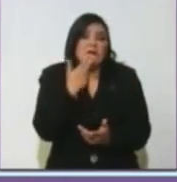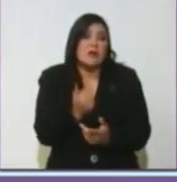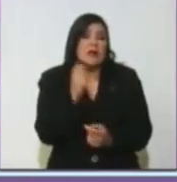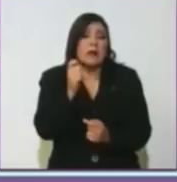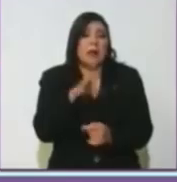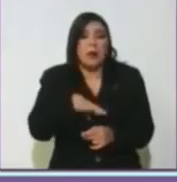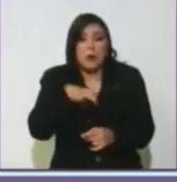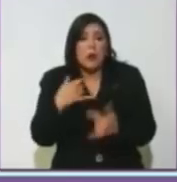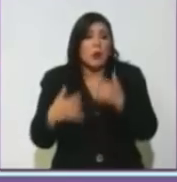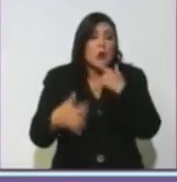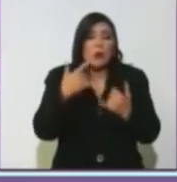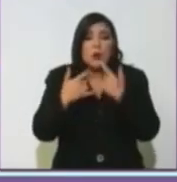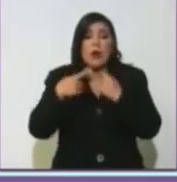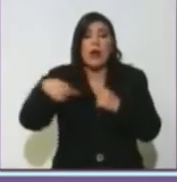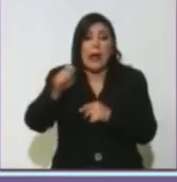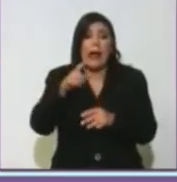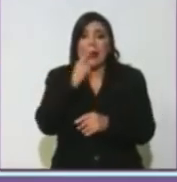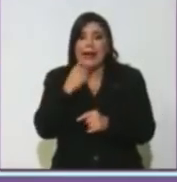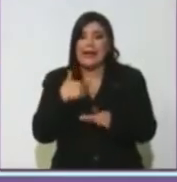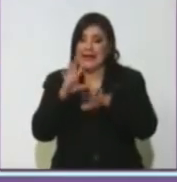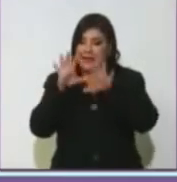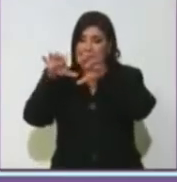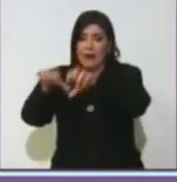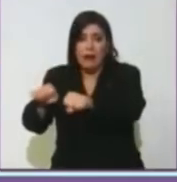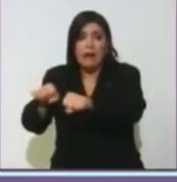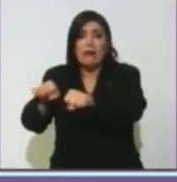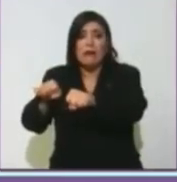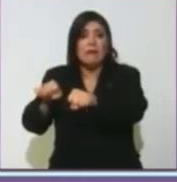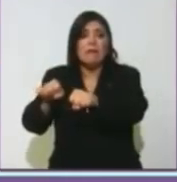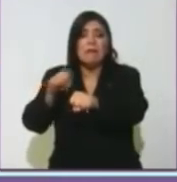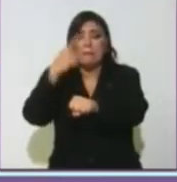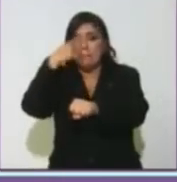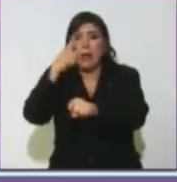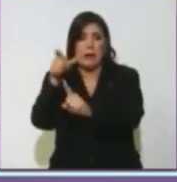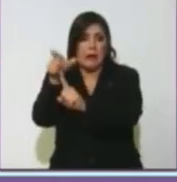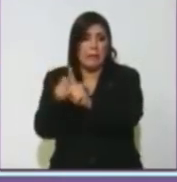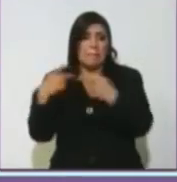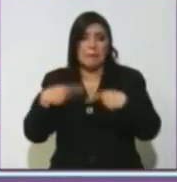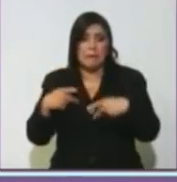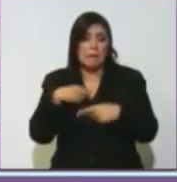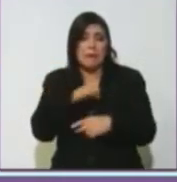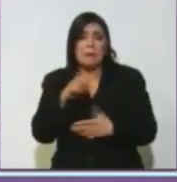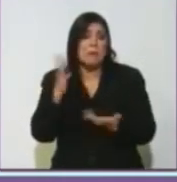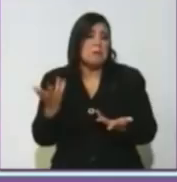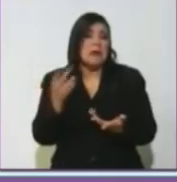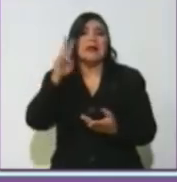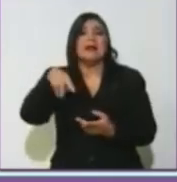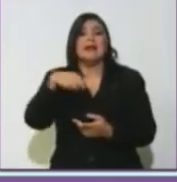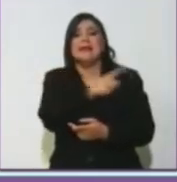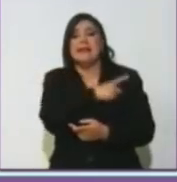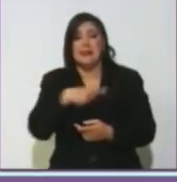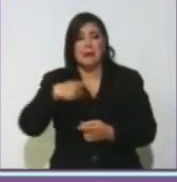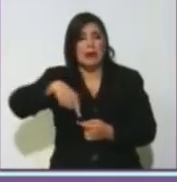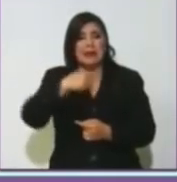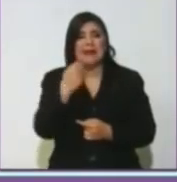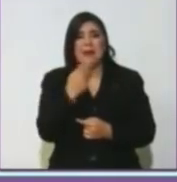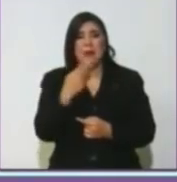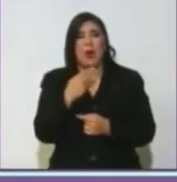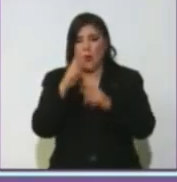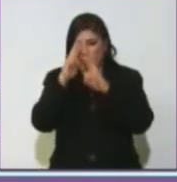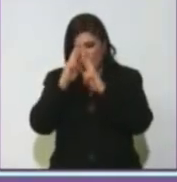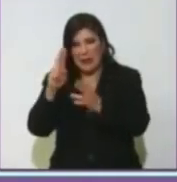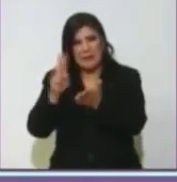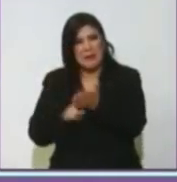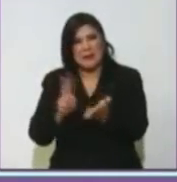hacen los policías al capturar un delincuente tenemos que dignificar a nuestros policías